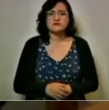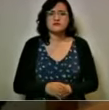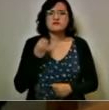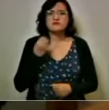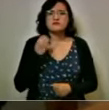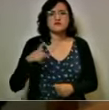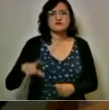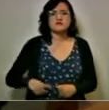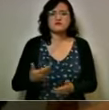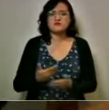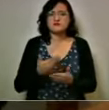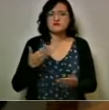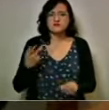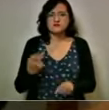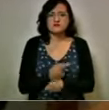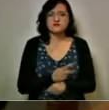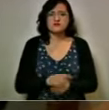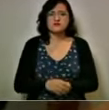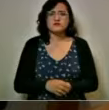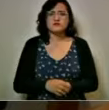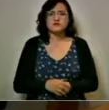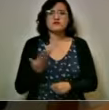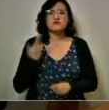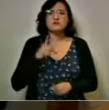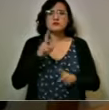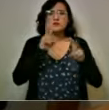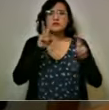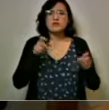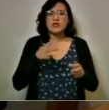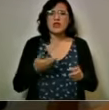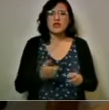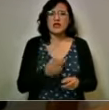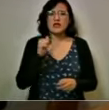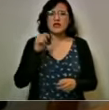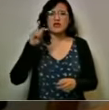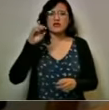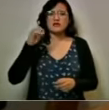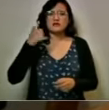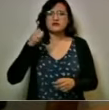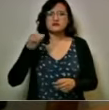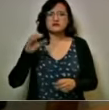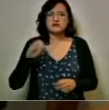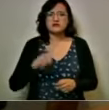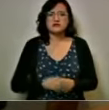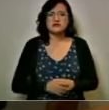de muchos gobiernos ha sido el tema de la Toyac.